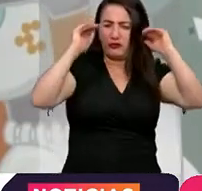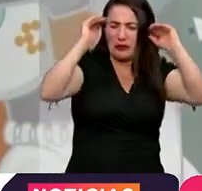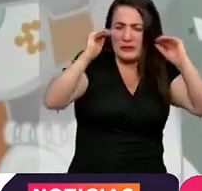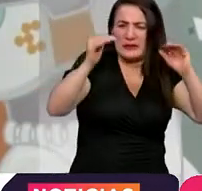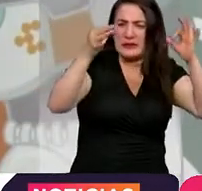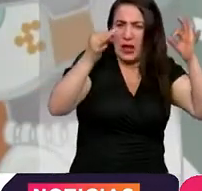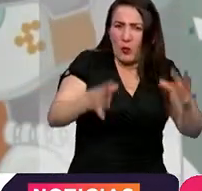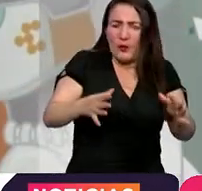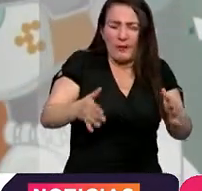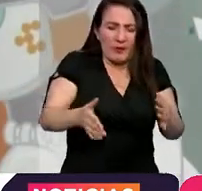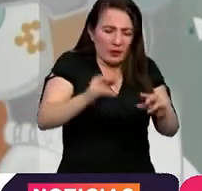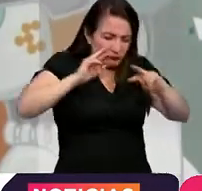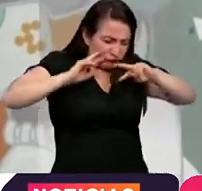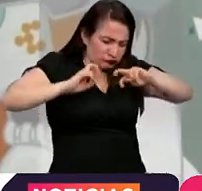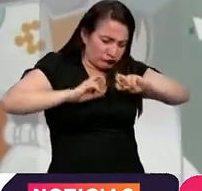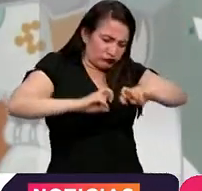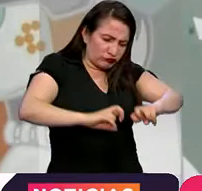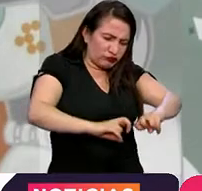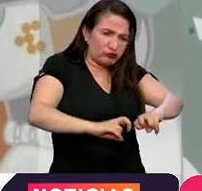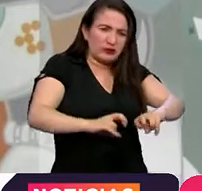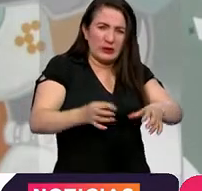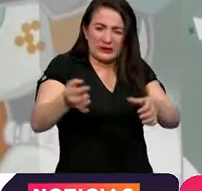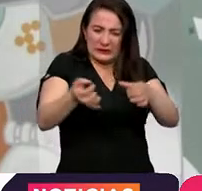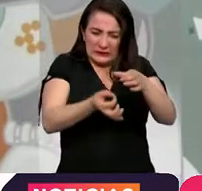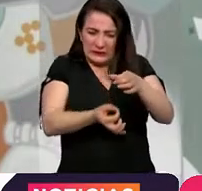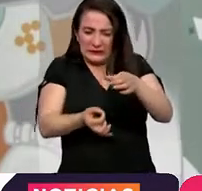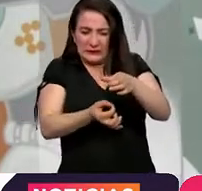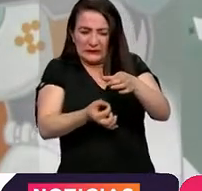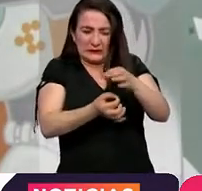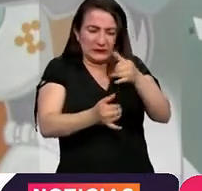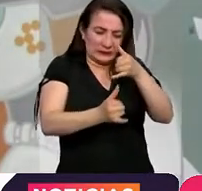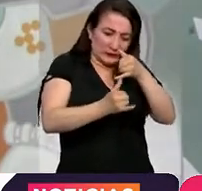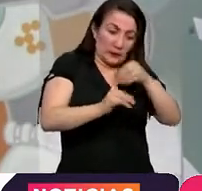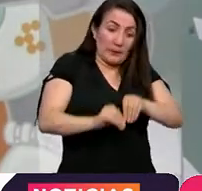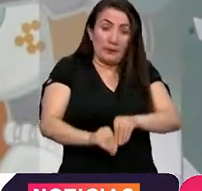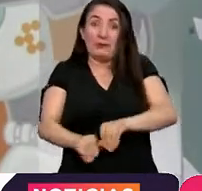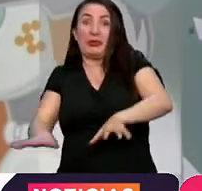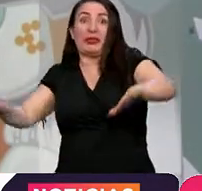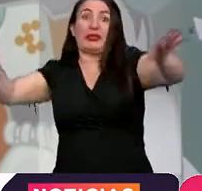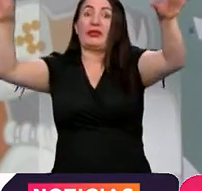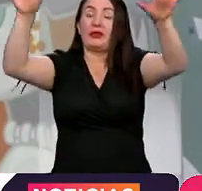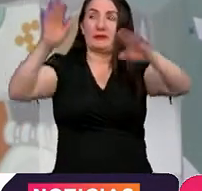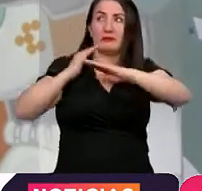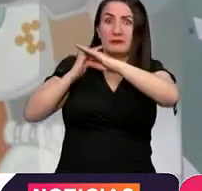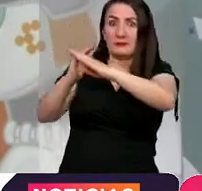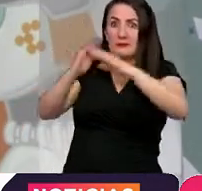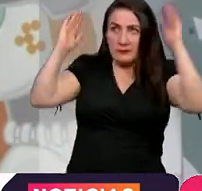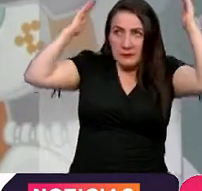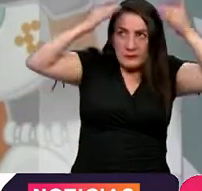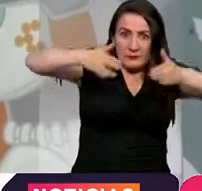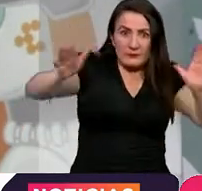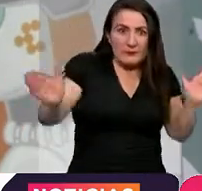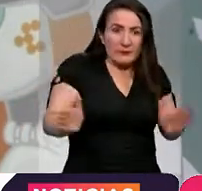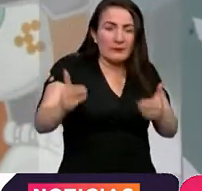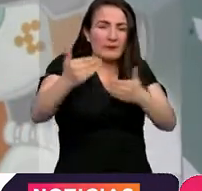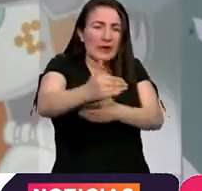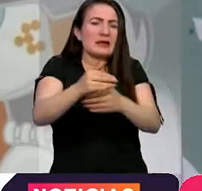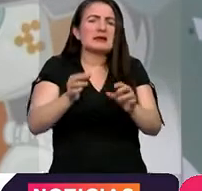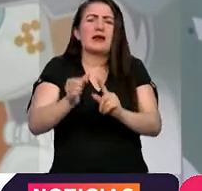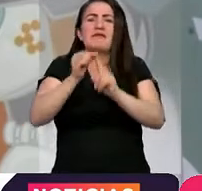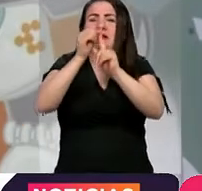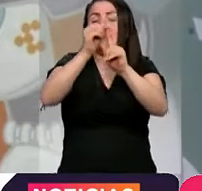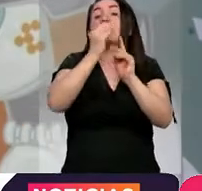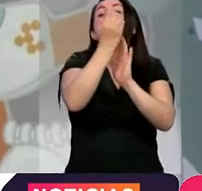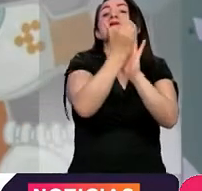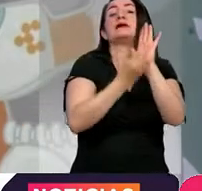seguridad para no, pues si vamos a manipular un bicho que es muy complicado, pues que no vamos a tener ningún accidente dentro del laboratorio. Eso fue lo que